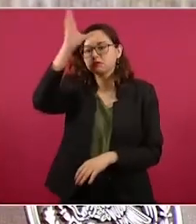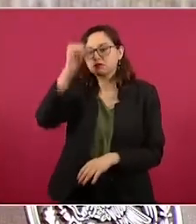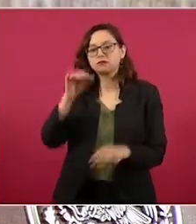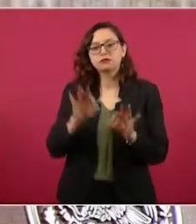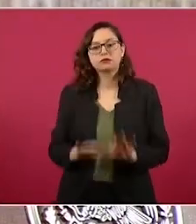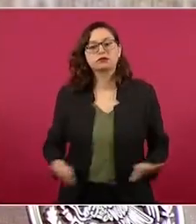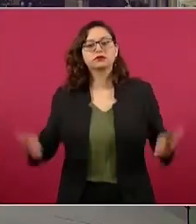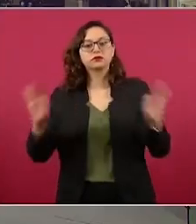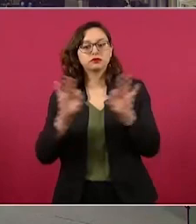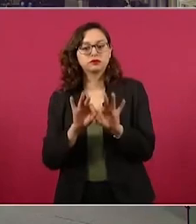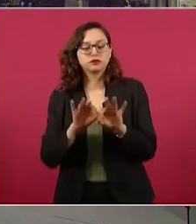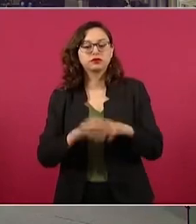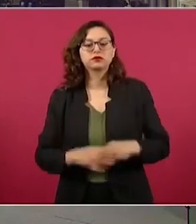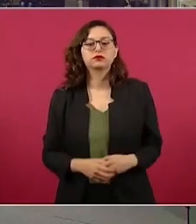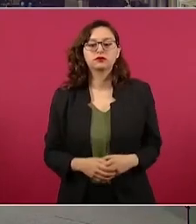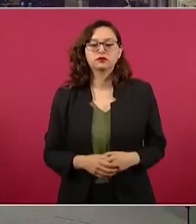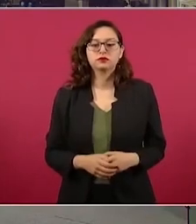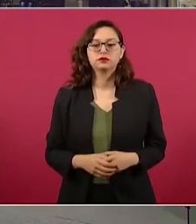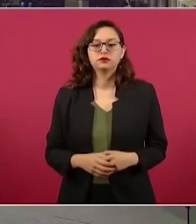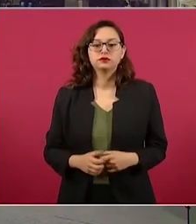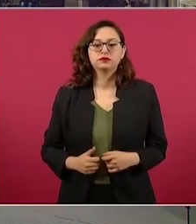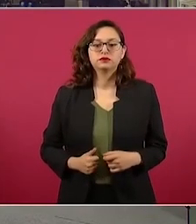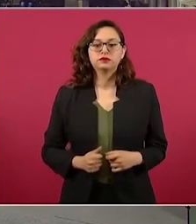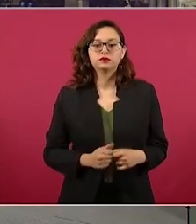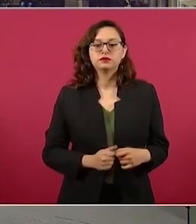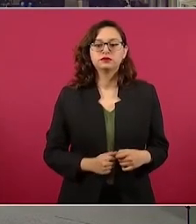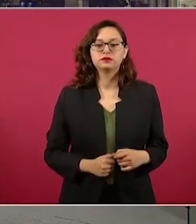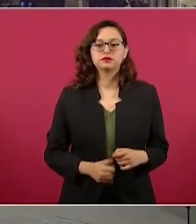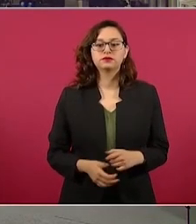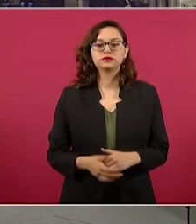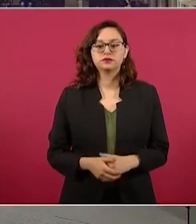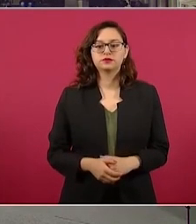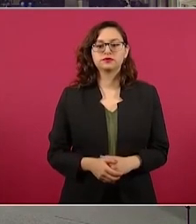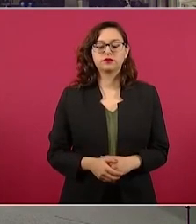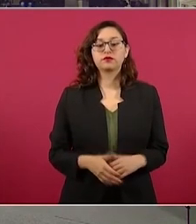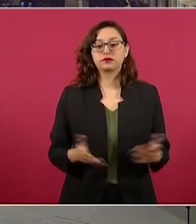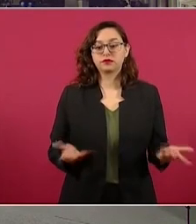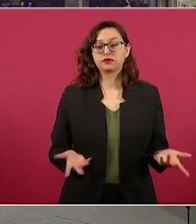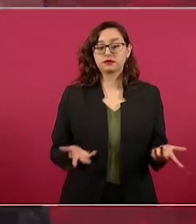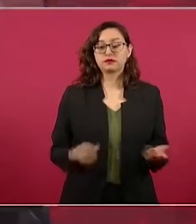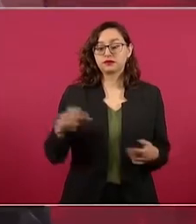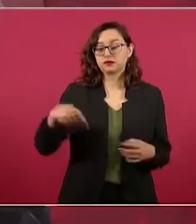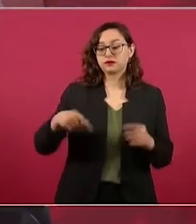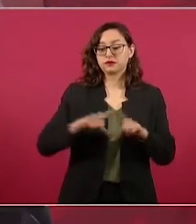Incluso vino de visita el presidente Roosevelt en